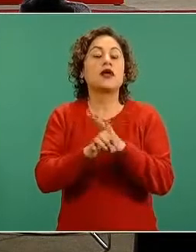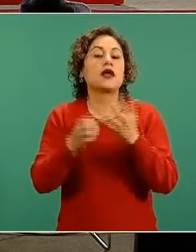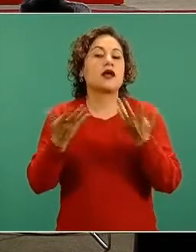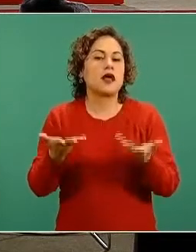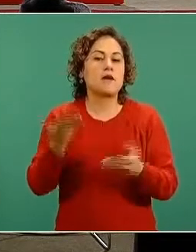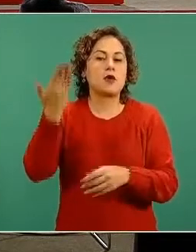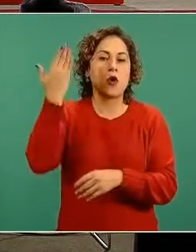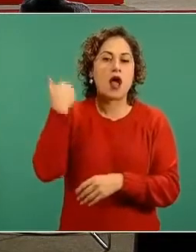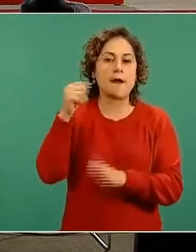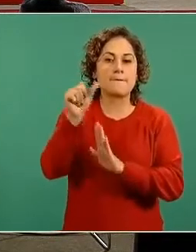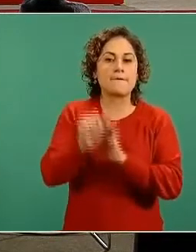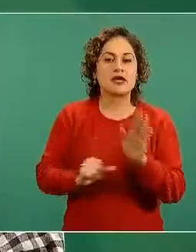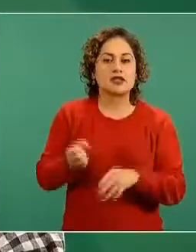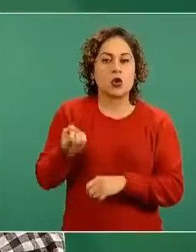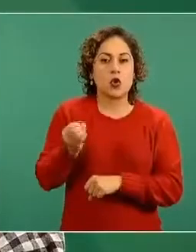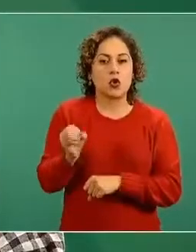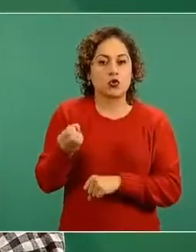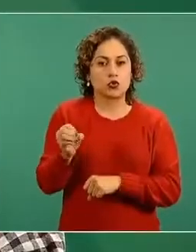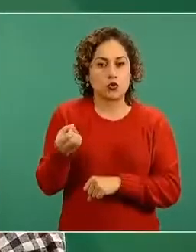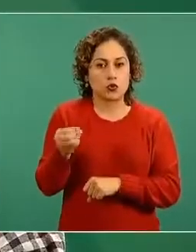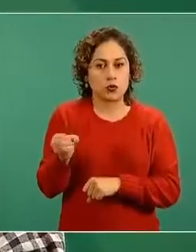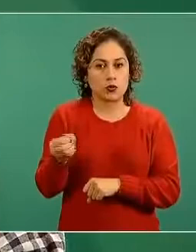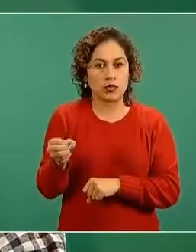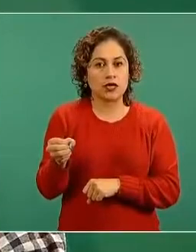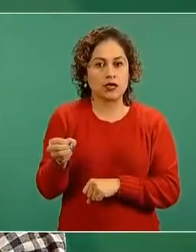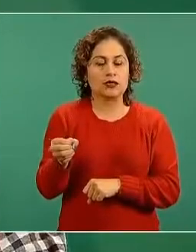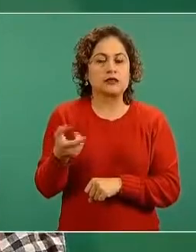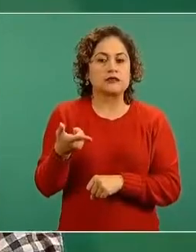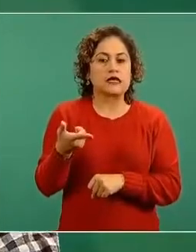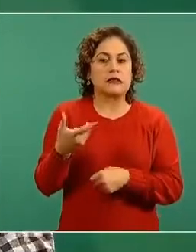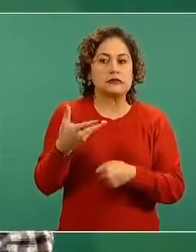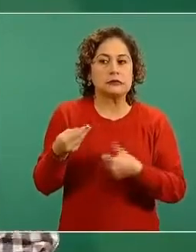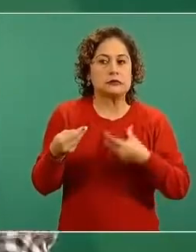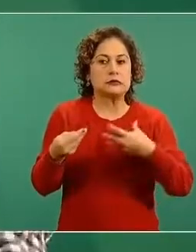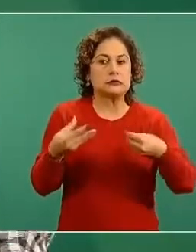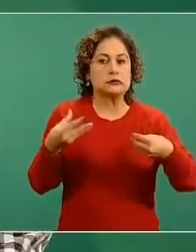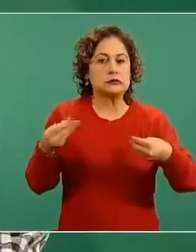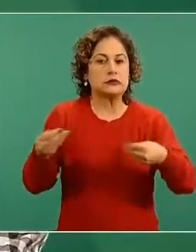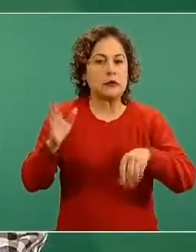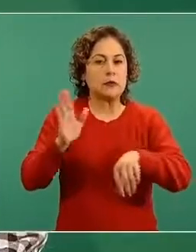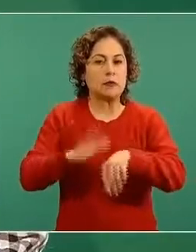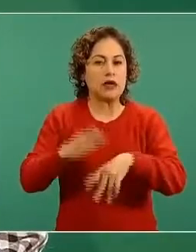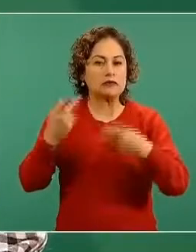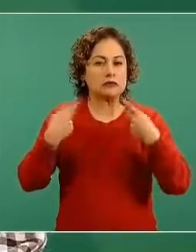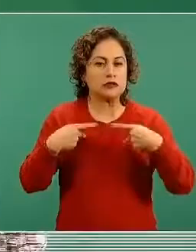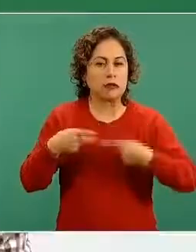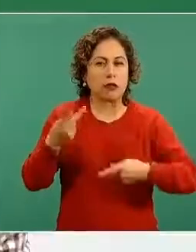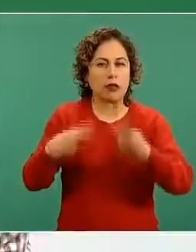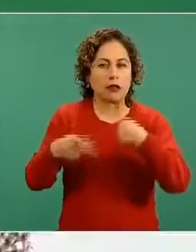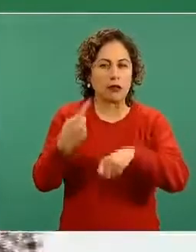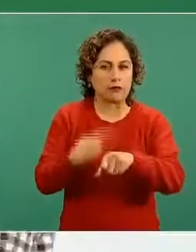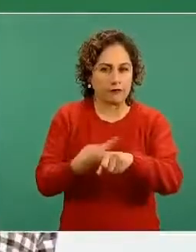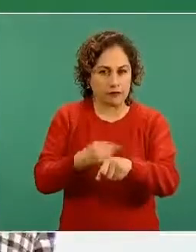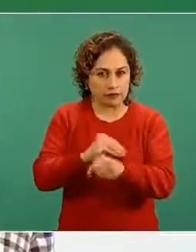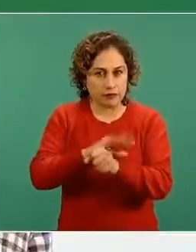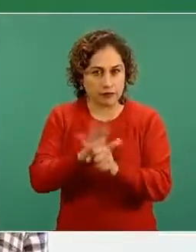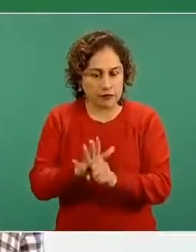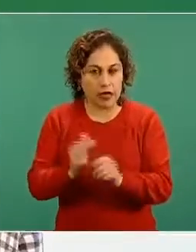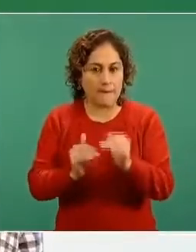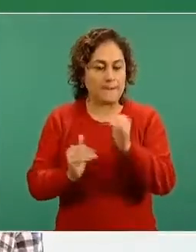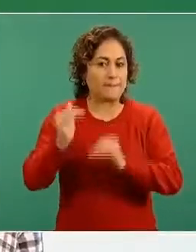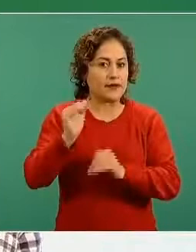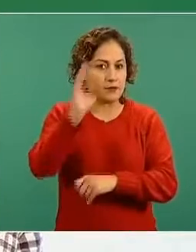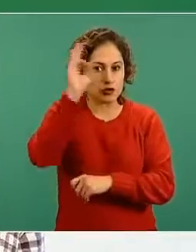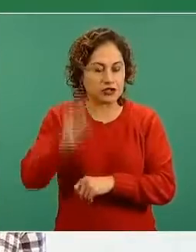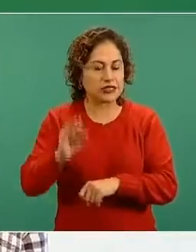a aumentar la tendencia de ocurrencia de casos, creció este porcentaje y esta semana